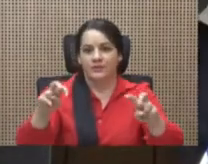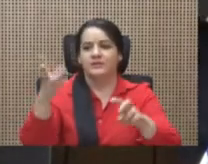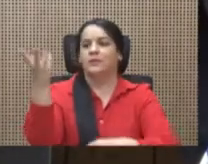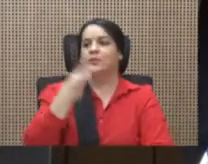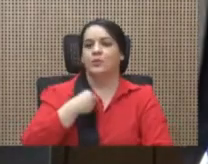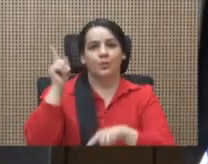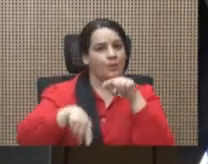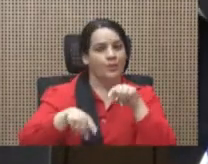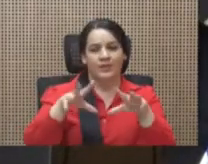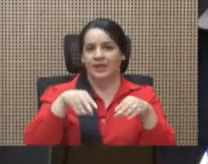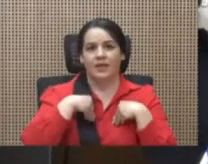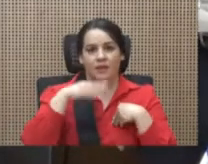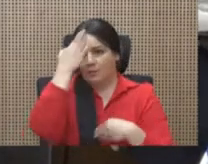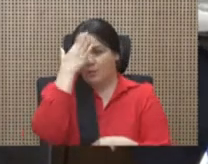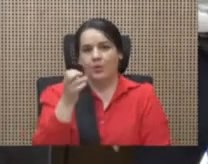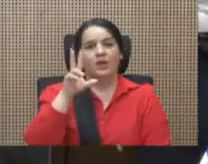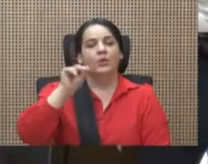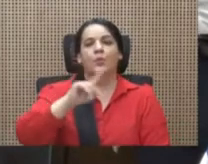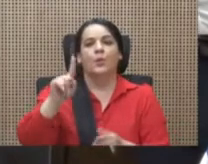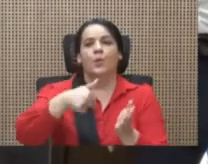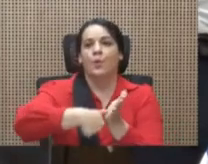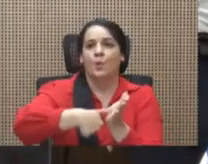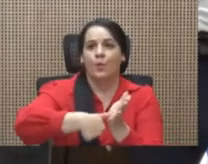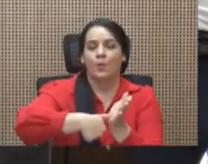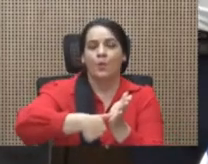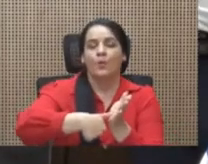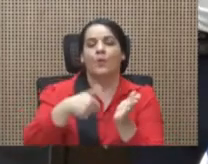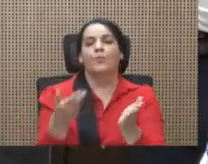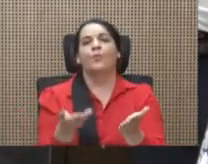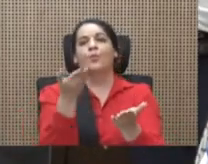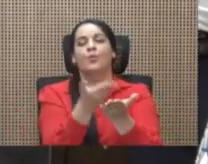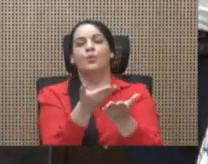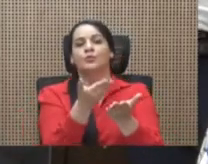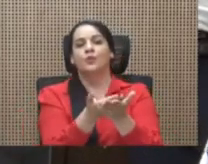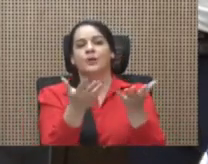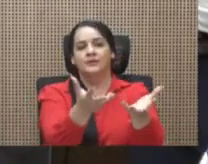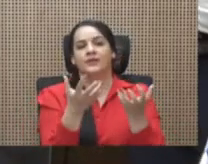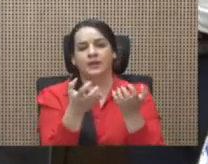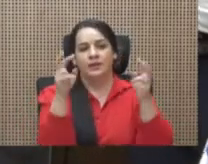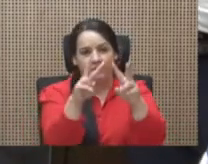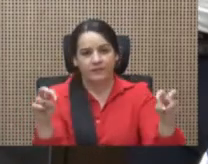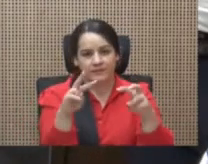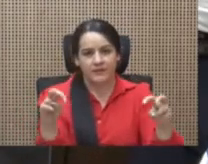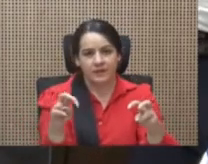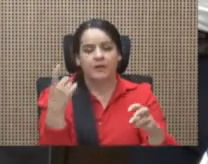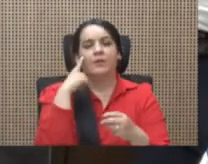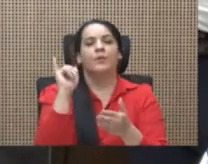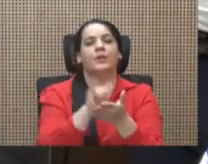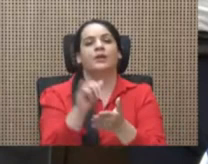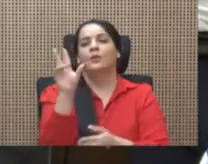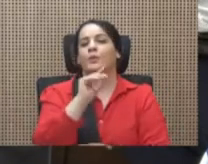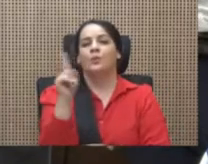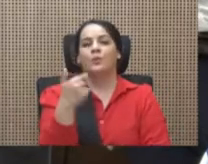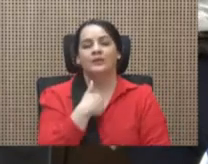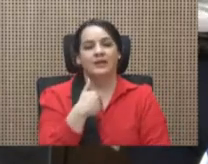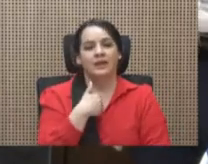recibir porque no se había votado la moción que se quiere revisar. Por lo tanto, al no existir